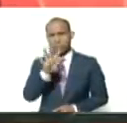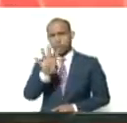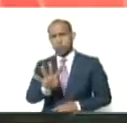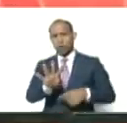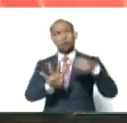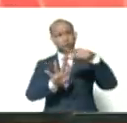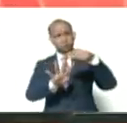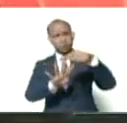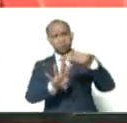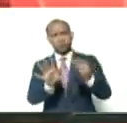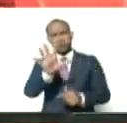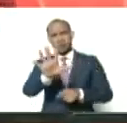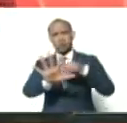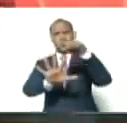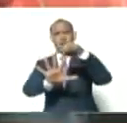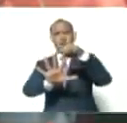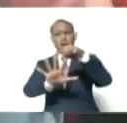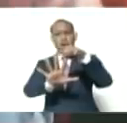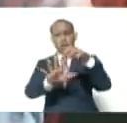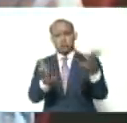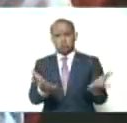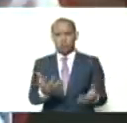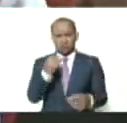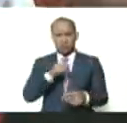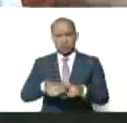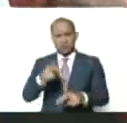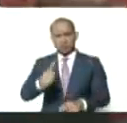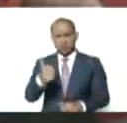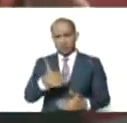central. ¿Verdad?